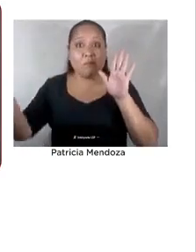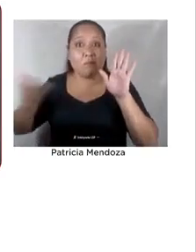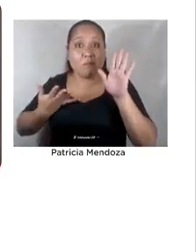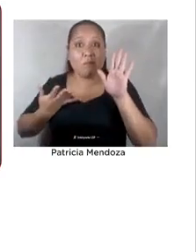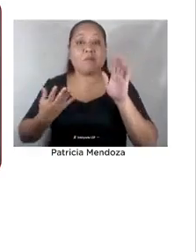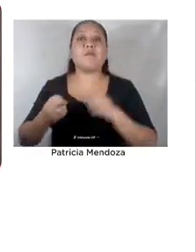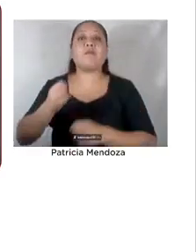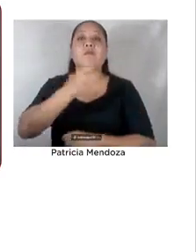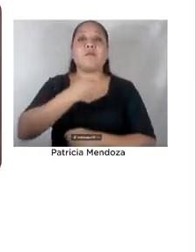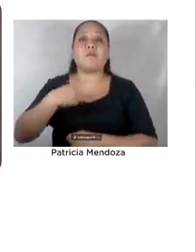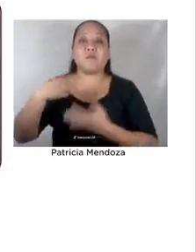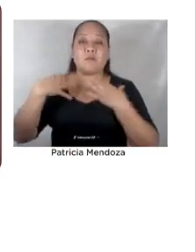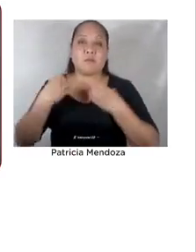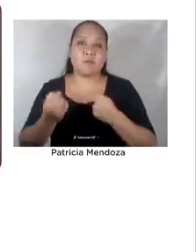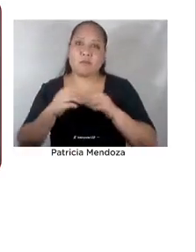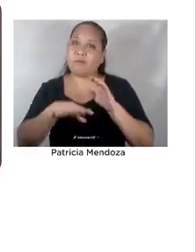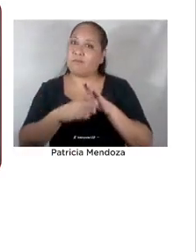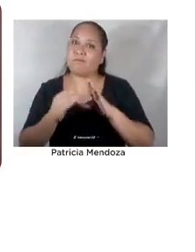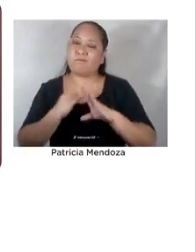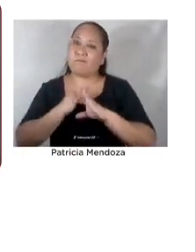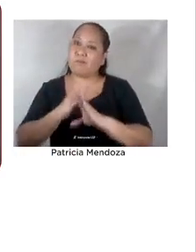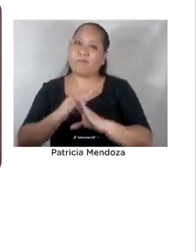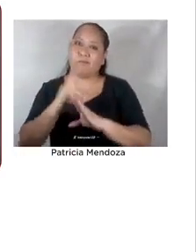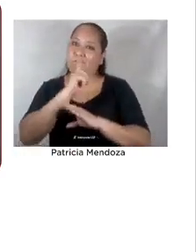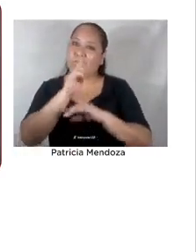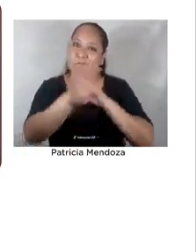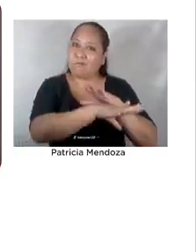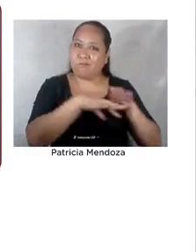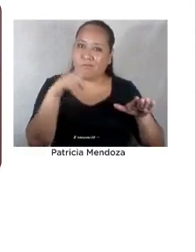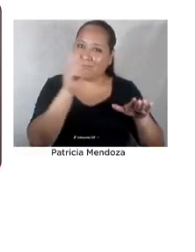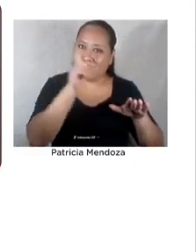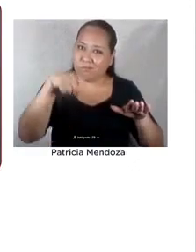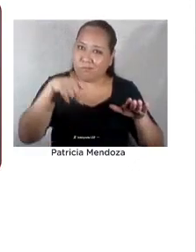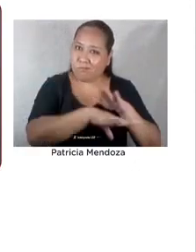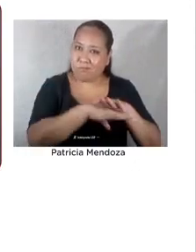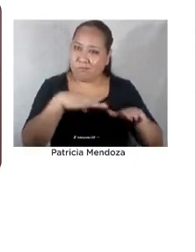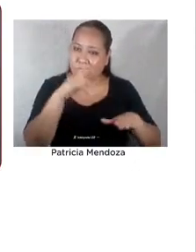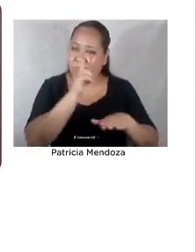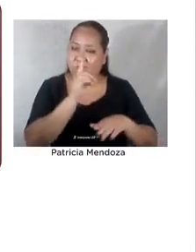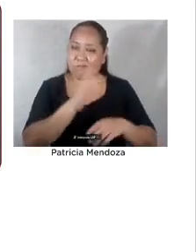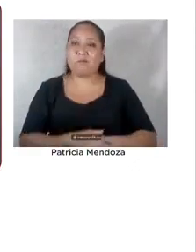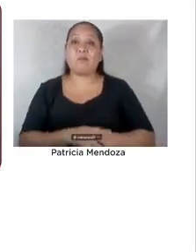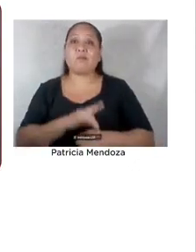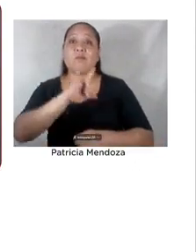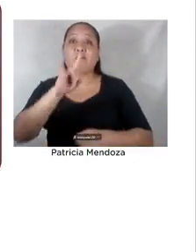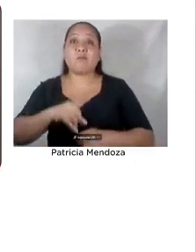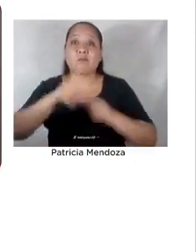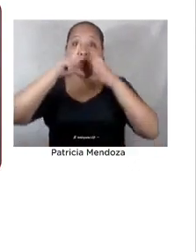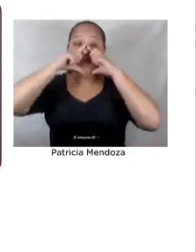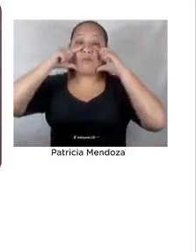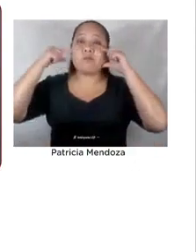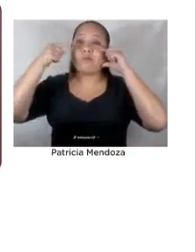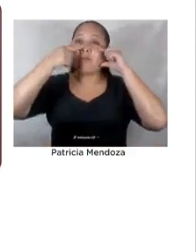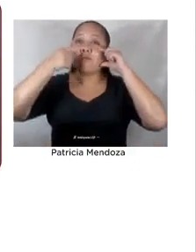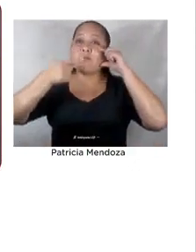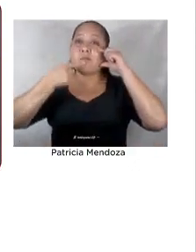evitar, si no es necesario, el salir, usar bien la mascarilla cubriendo la boca y la